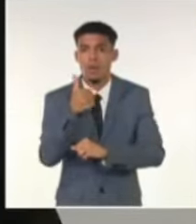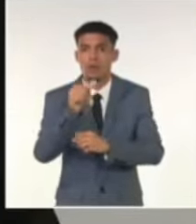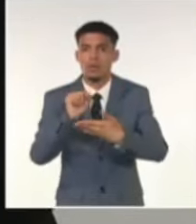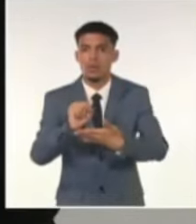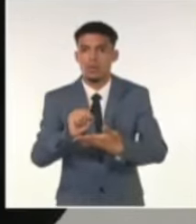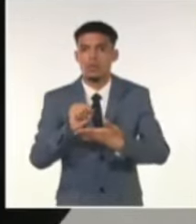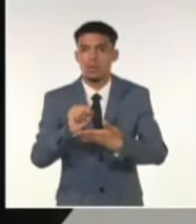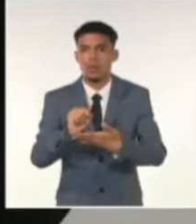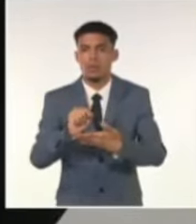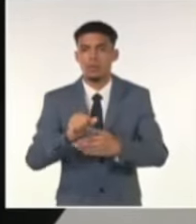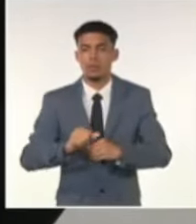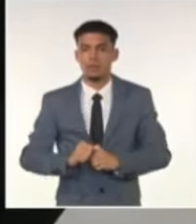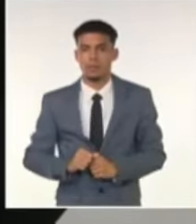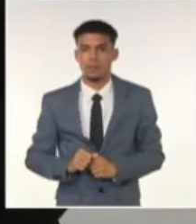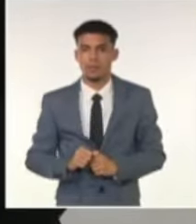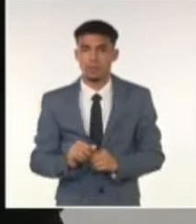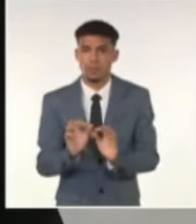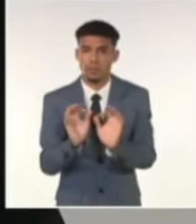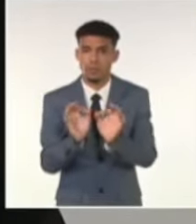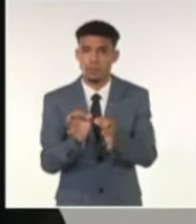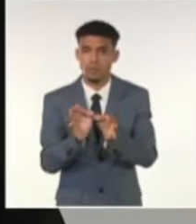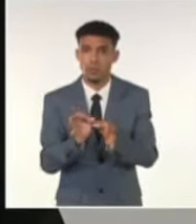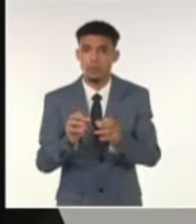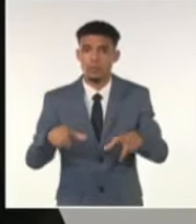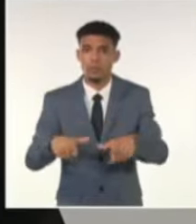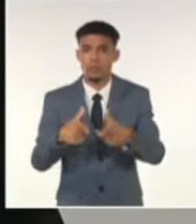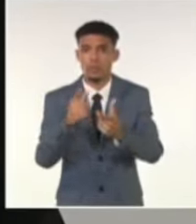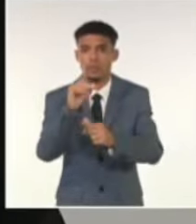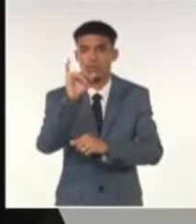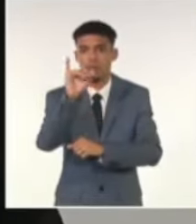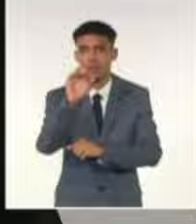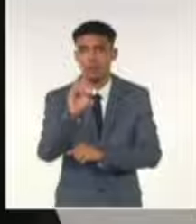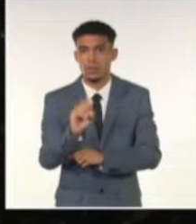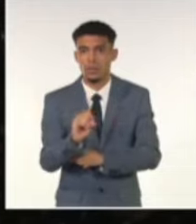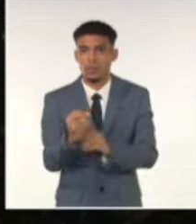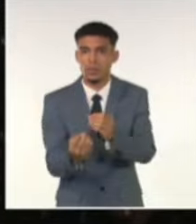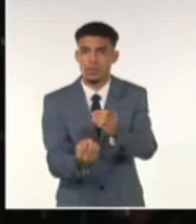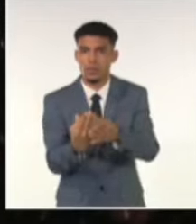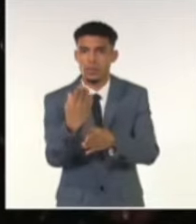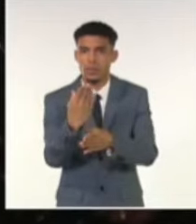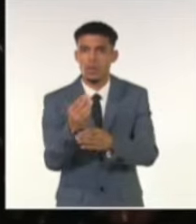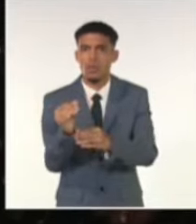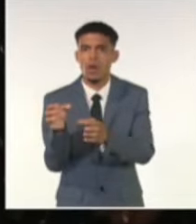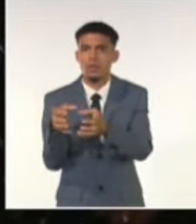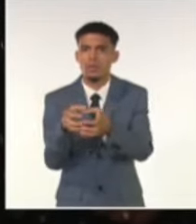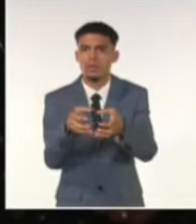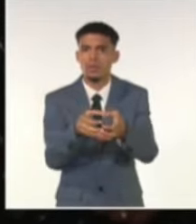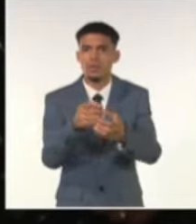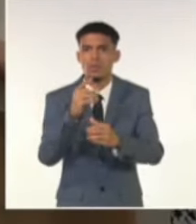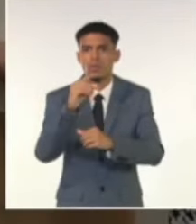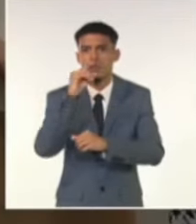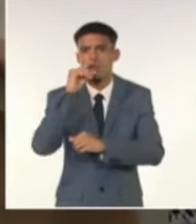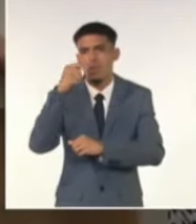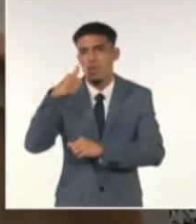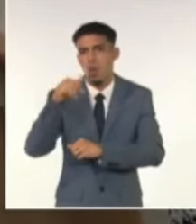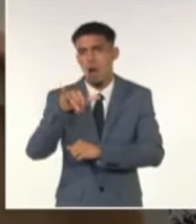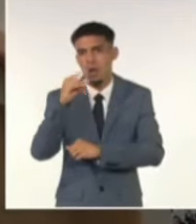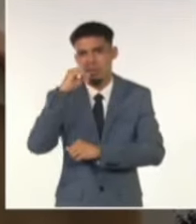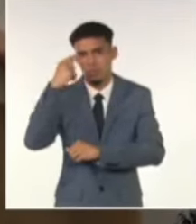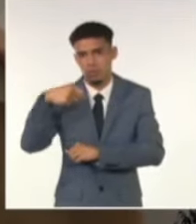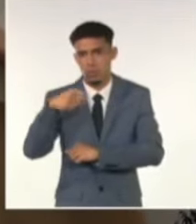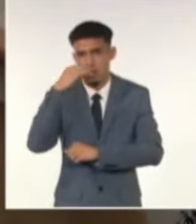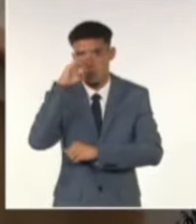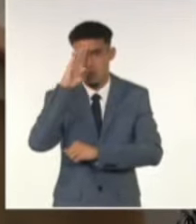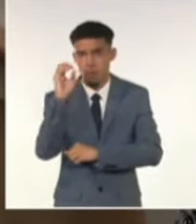servicios. Con motivo de la conmemoración del aniversario 60 de la creación de los bufetes colectivos en Cuba, la